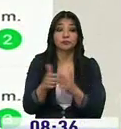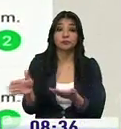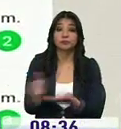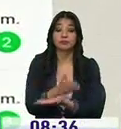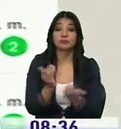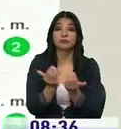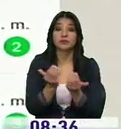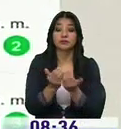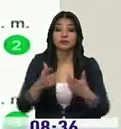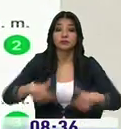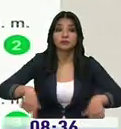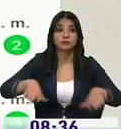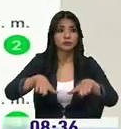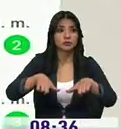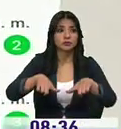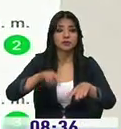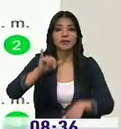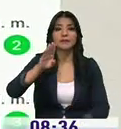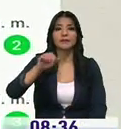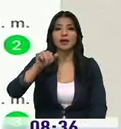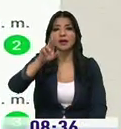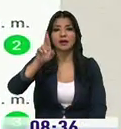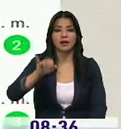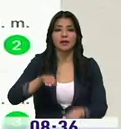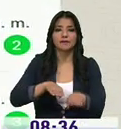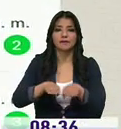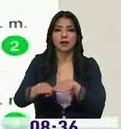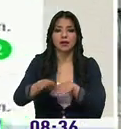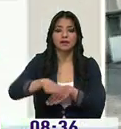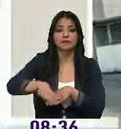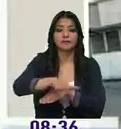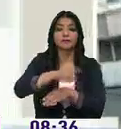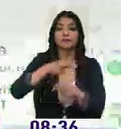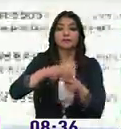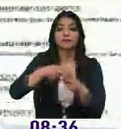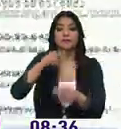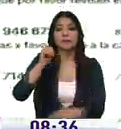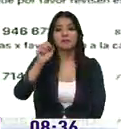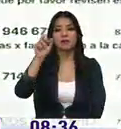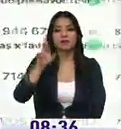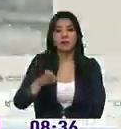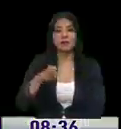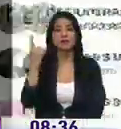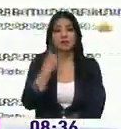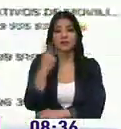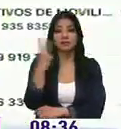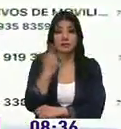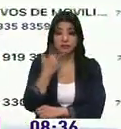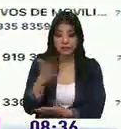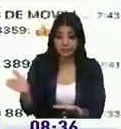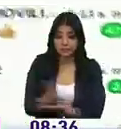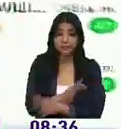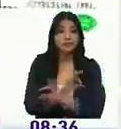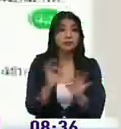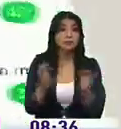Ciudadela Ibarra, barrio La Merced. Varios días con este problema en La Merced. Vean, uff, qué barbaridad, qué cochinada